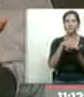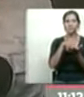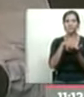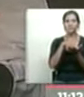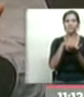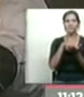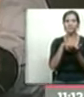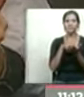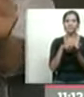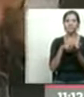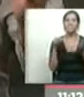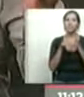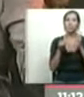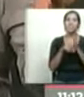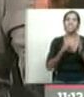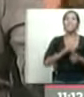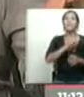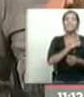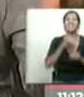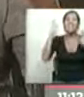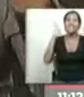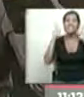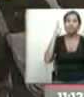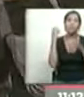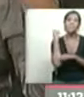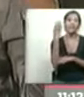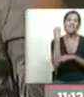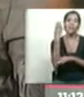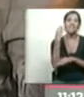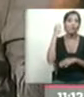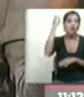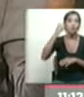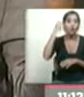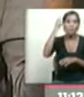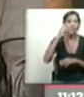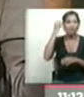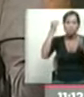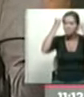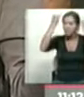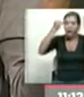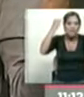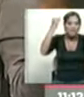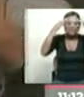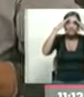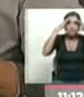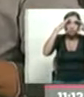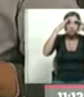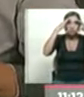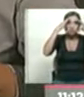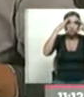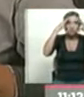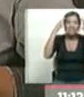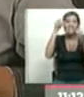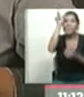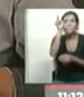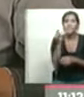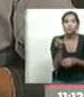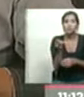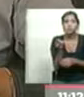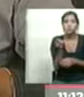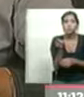¿En dónde? En España, candidato al Parlamento Europeo. Imagínense esa cosa. Ese personaje, por